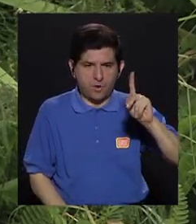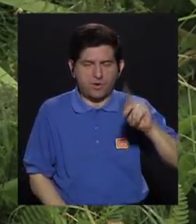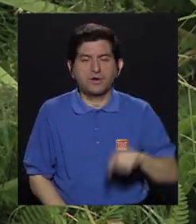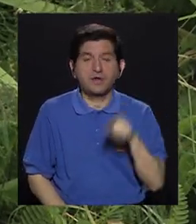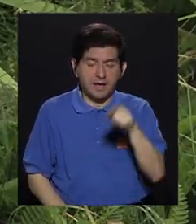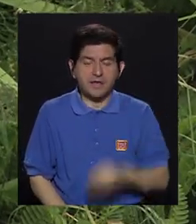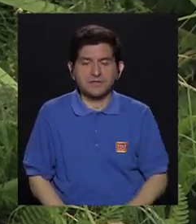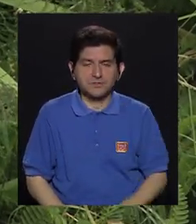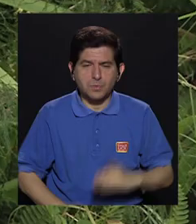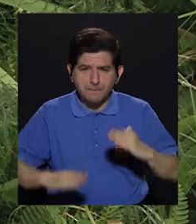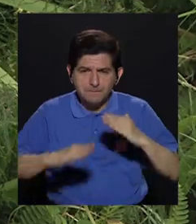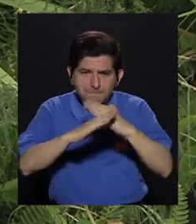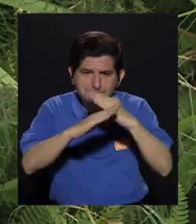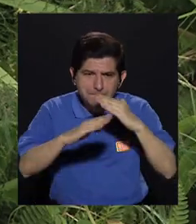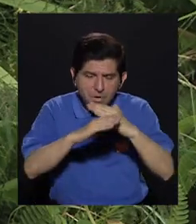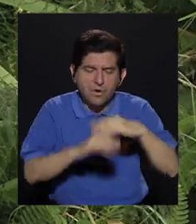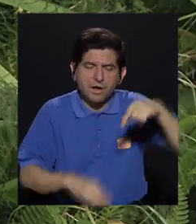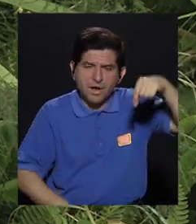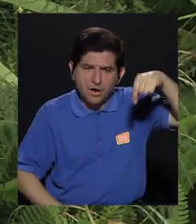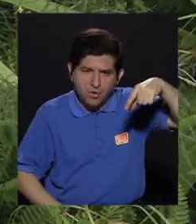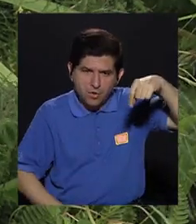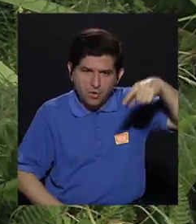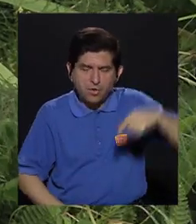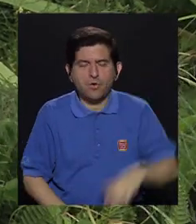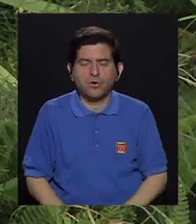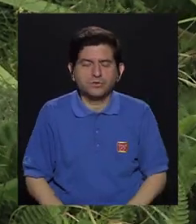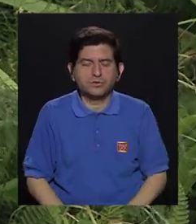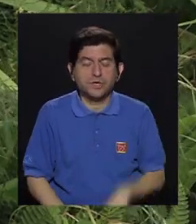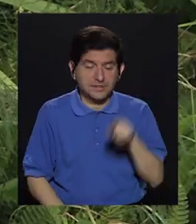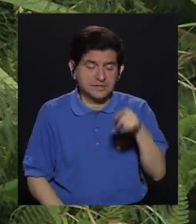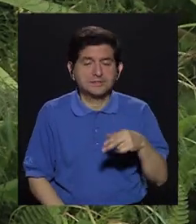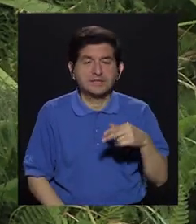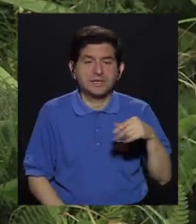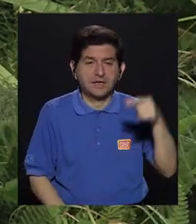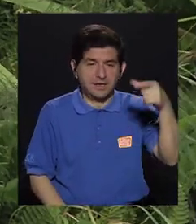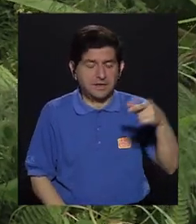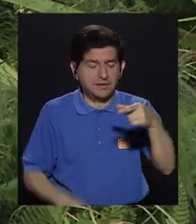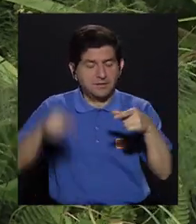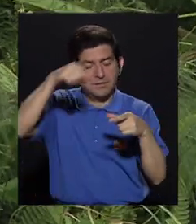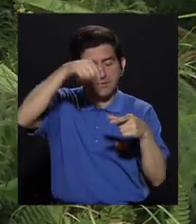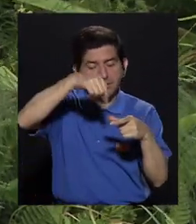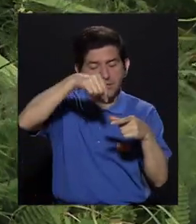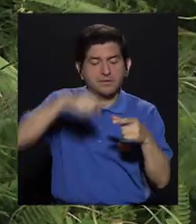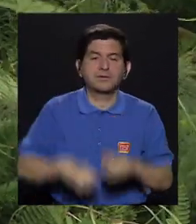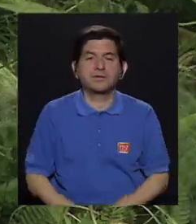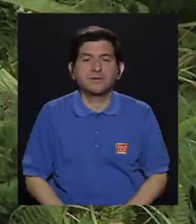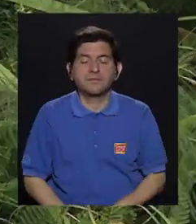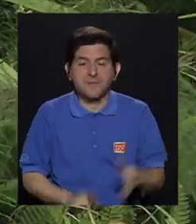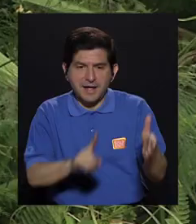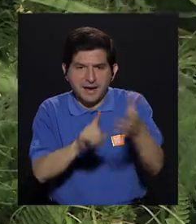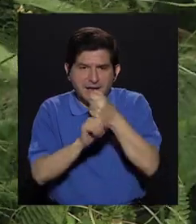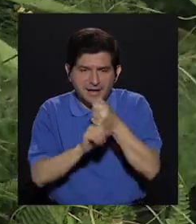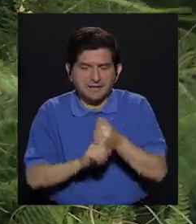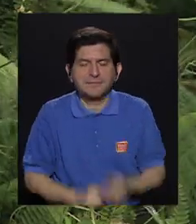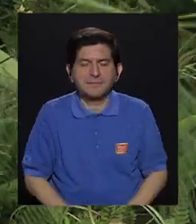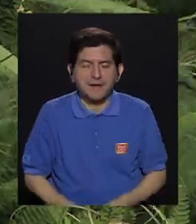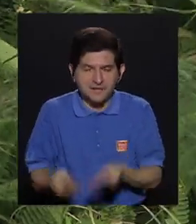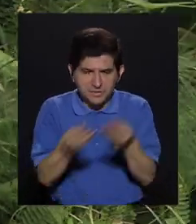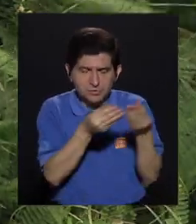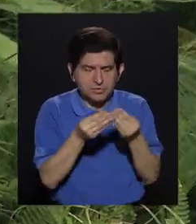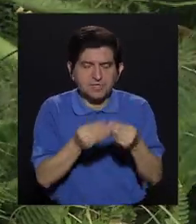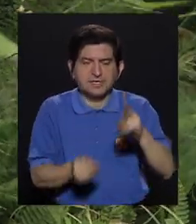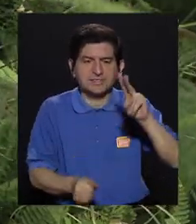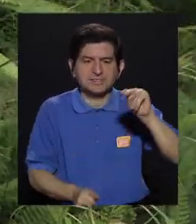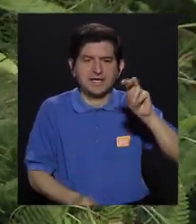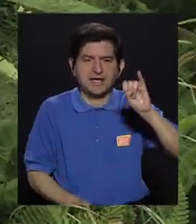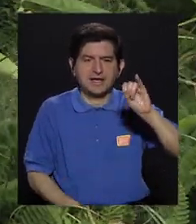disponible a nivel privado, que son unas gotas que se colocan en el filtro del cigarrillo. Nicoblock lo que hace es capturar la nicotina y el alquitrán